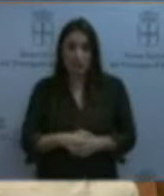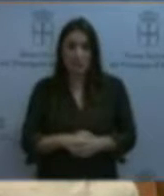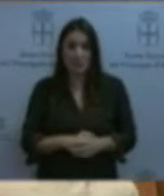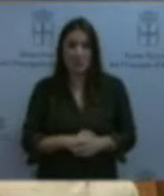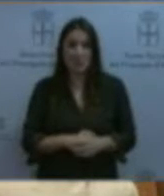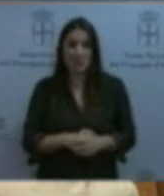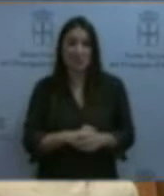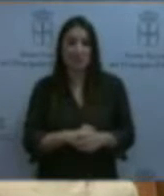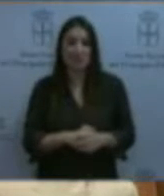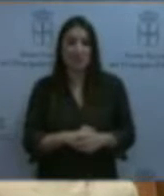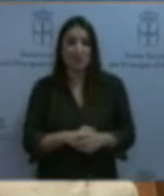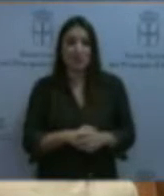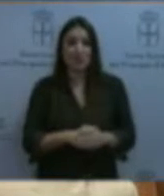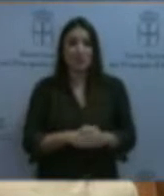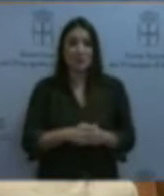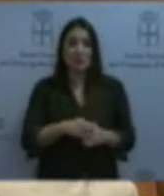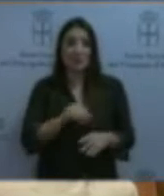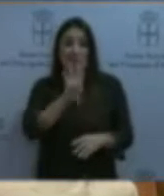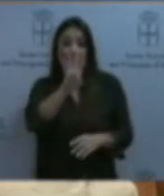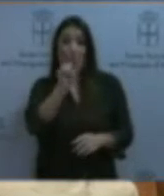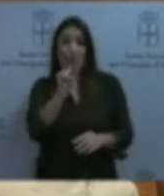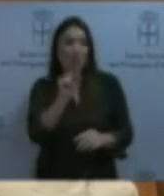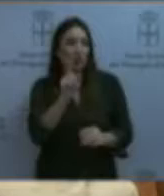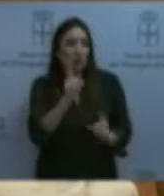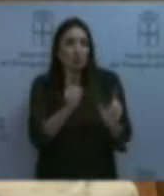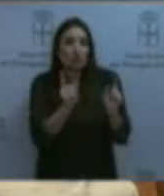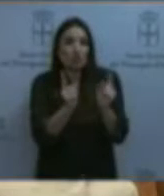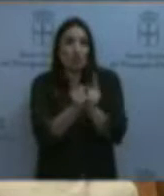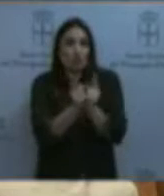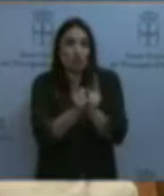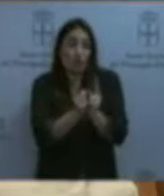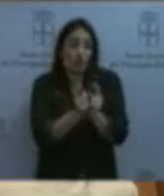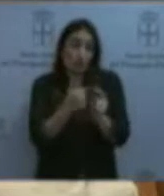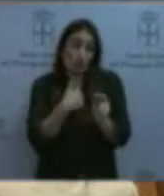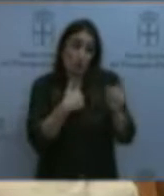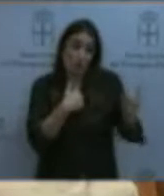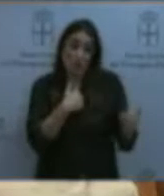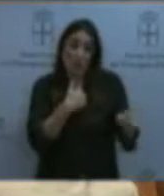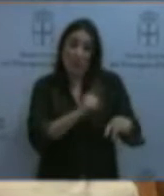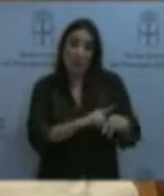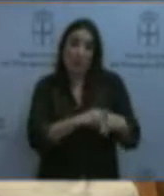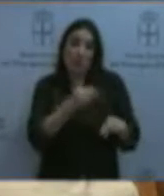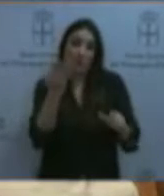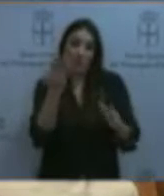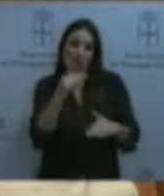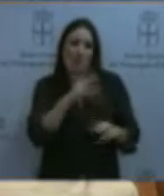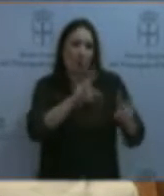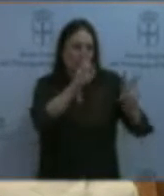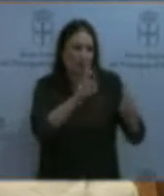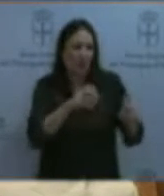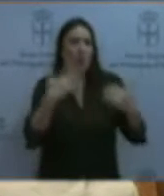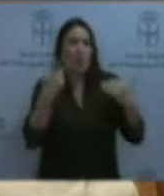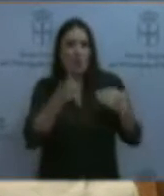comprenderá que en 4 minutos ni usted ni yo tenemos tiempo suficiente para abordar la complejidad de la cuestión que me